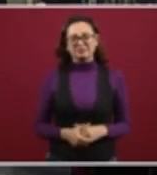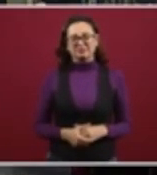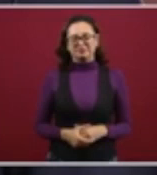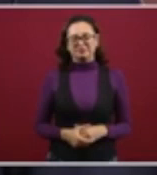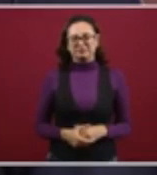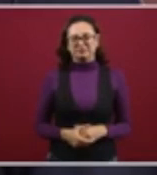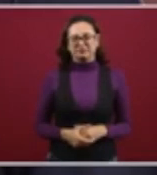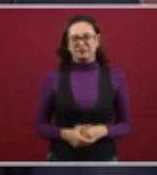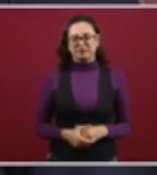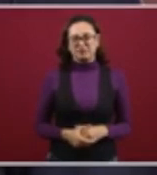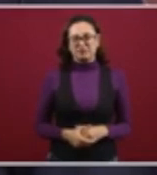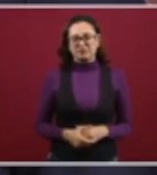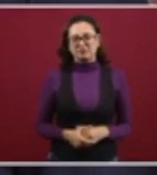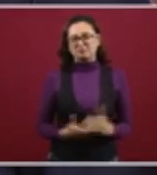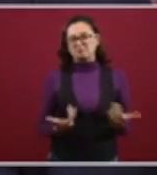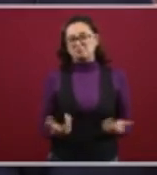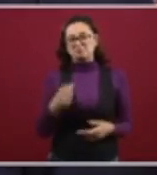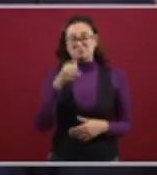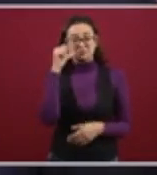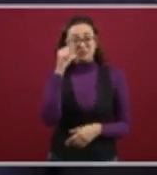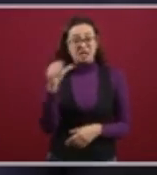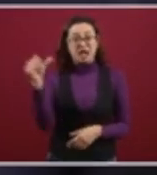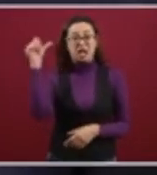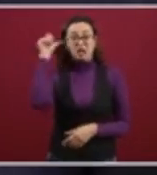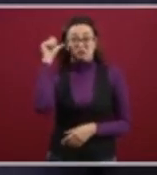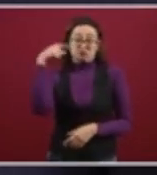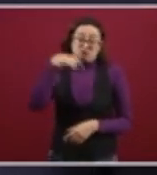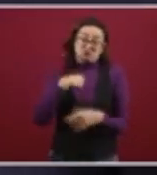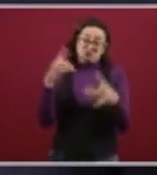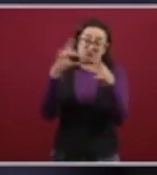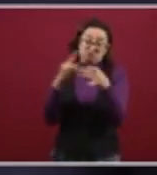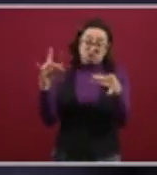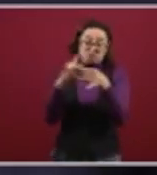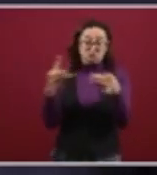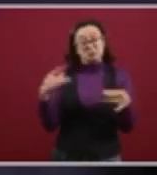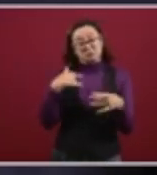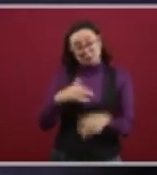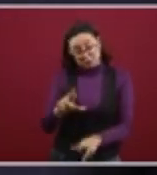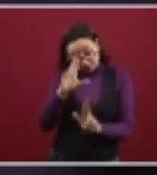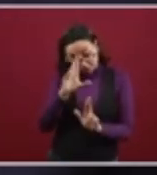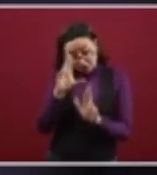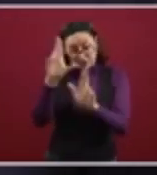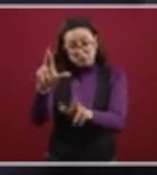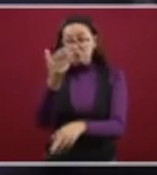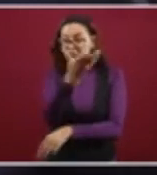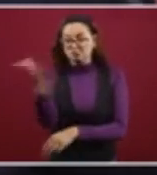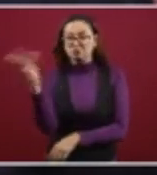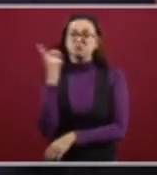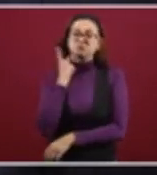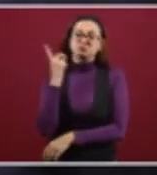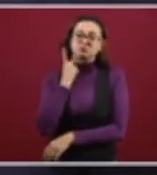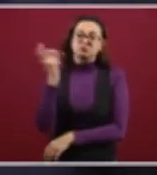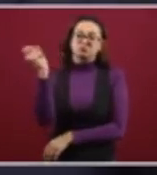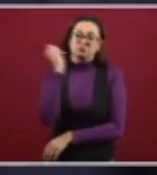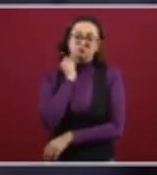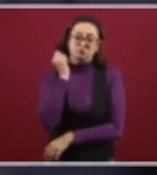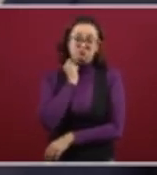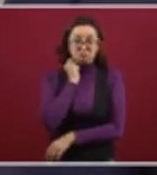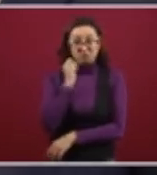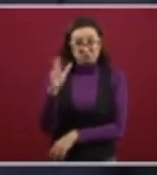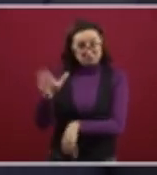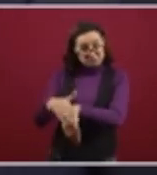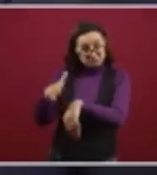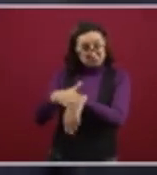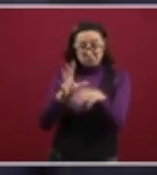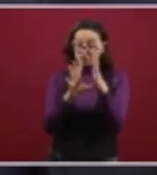lo que comenté ayer, de manera respetuosa con los legisladores, es de que se haga valer la